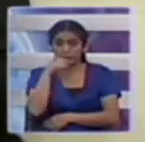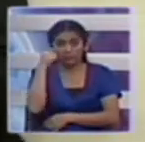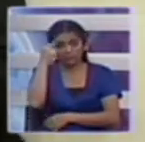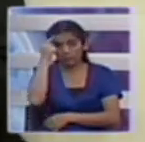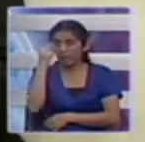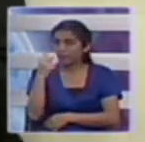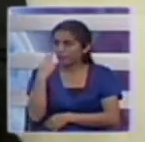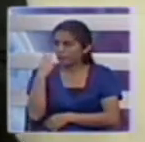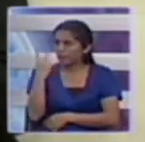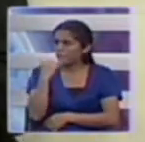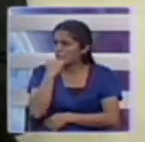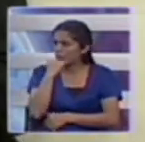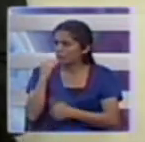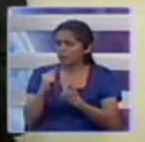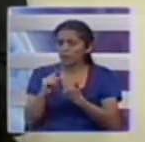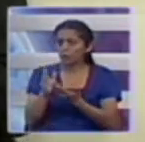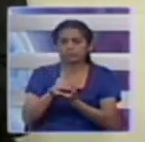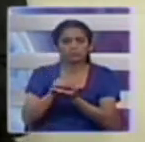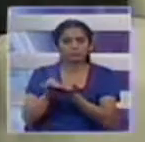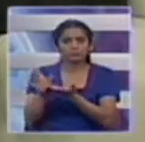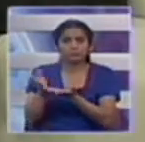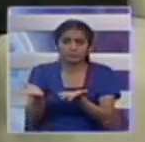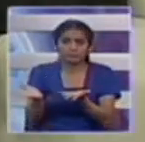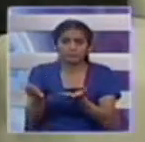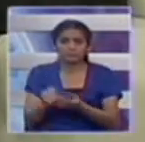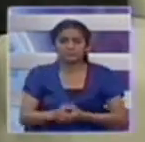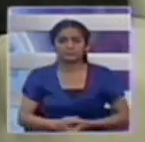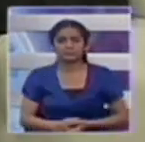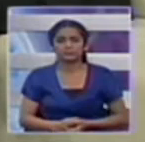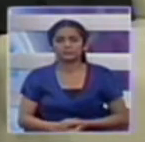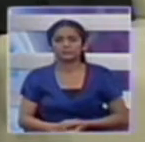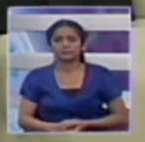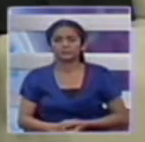irregularidades, que se detectaron en ese momento. En este caso, el alcalde